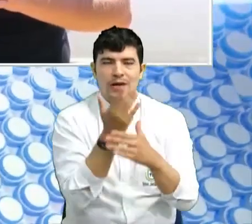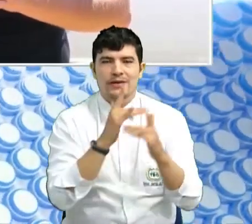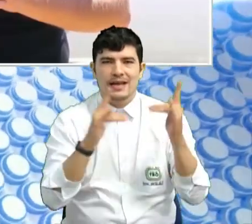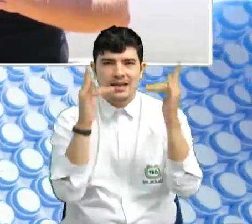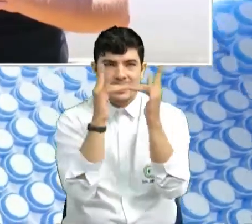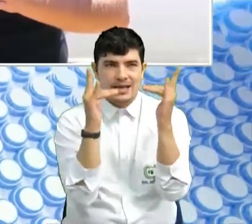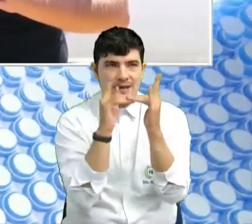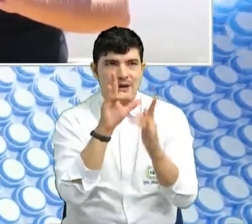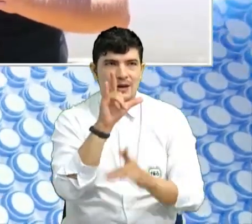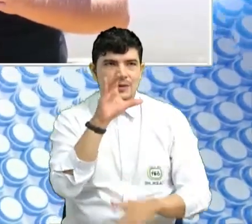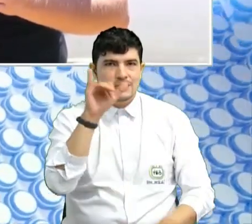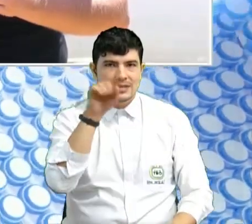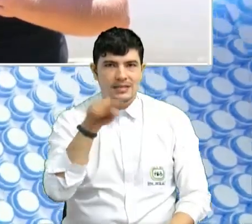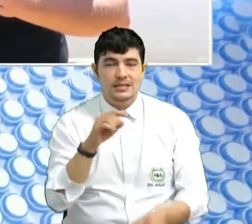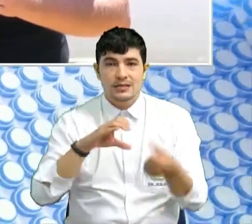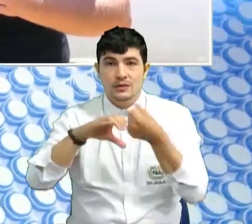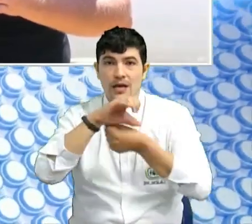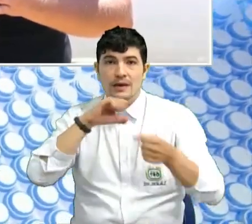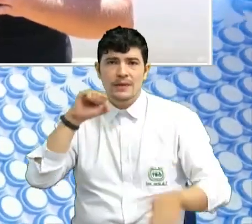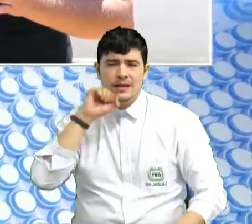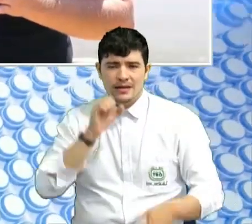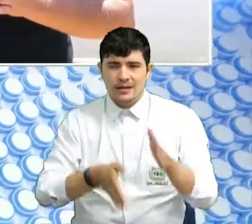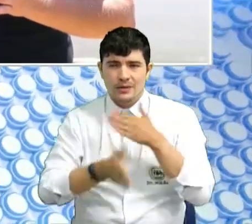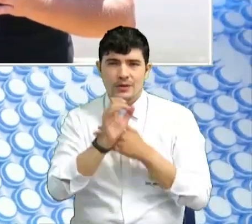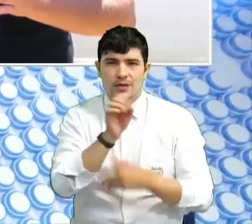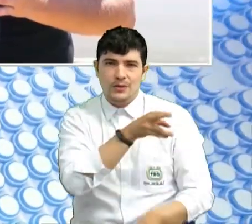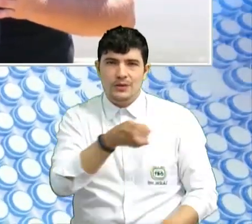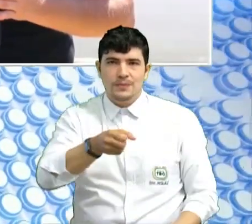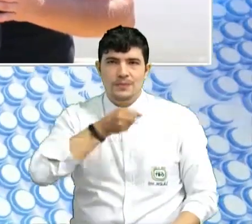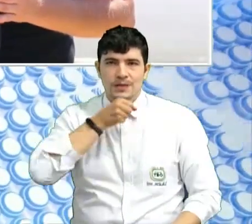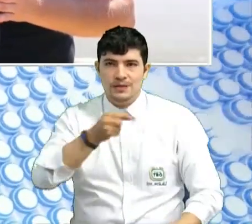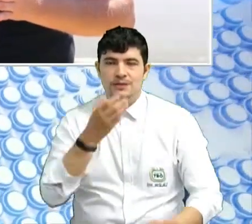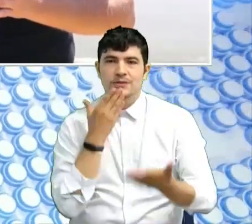de cuidados intensivos. Desde Barranca Bermeja para Oriente Noticias, Ángela Jaimes, estamos informando.